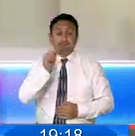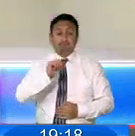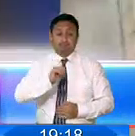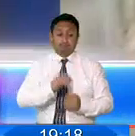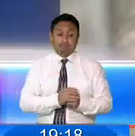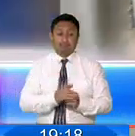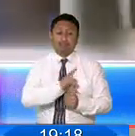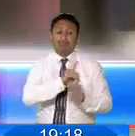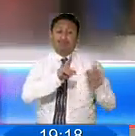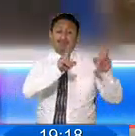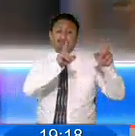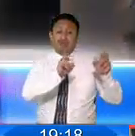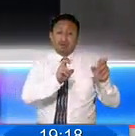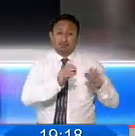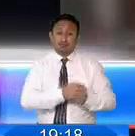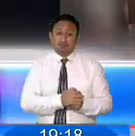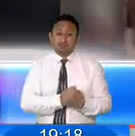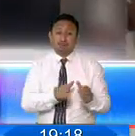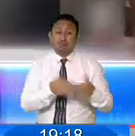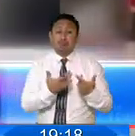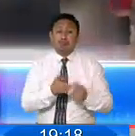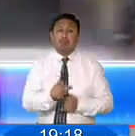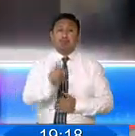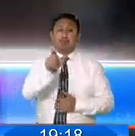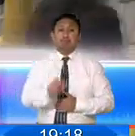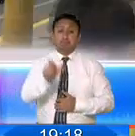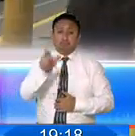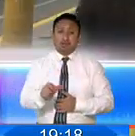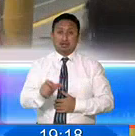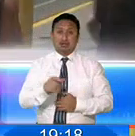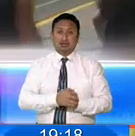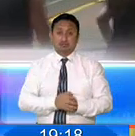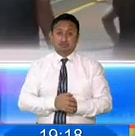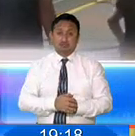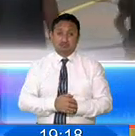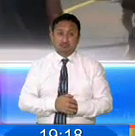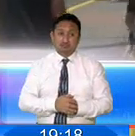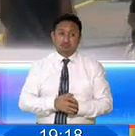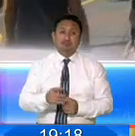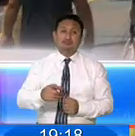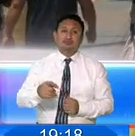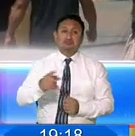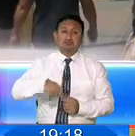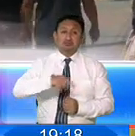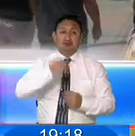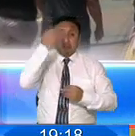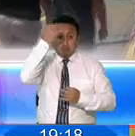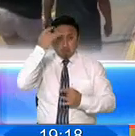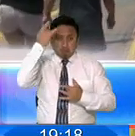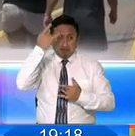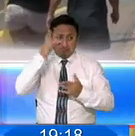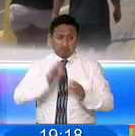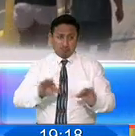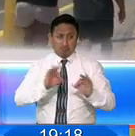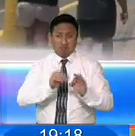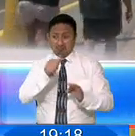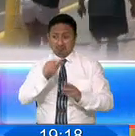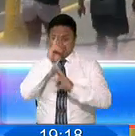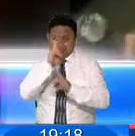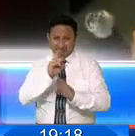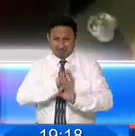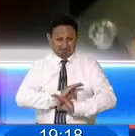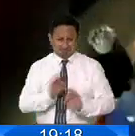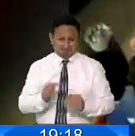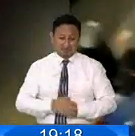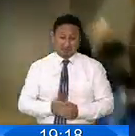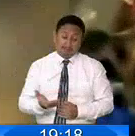tema especial es que hay gente que no tiene ningún tipo de valor o importancia sobre los otros seres humanos, ¿no?